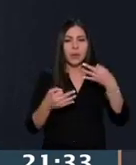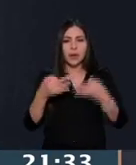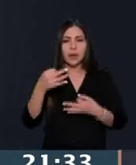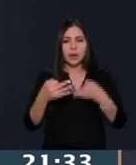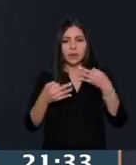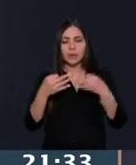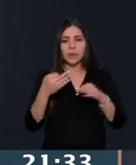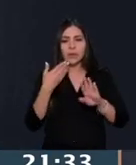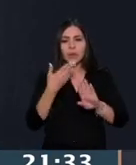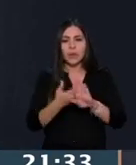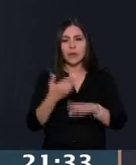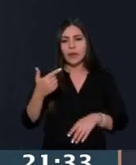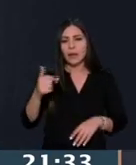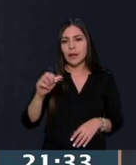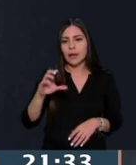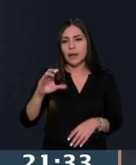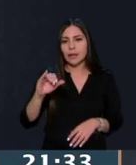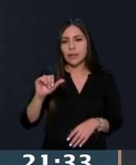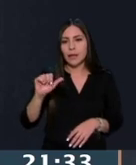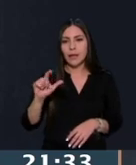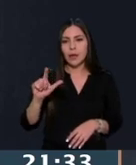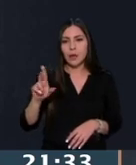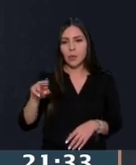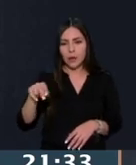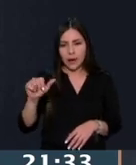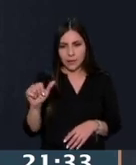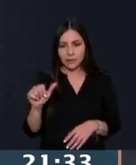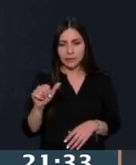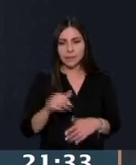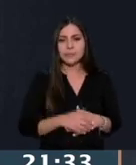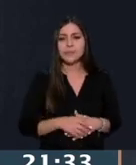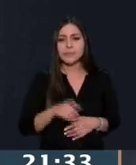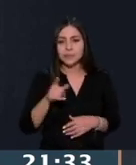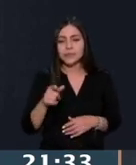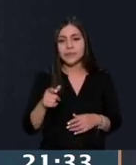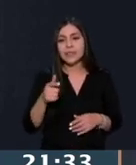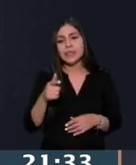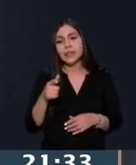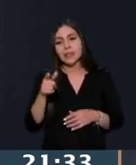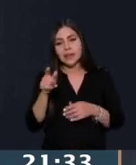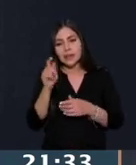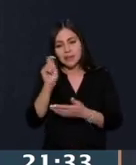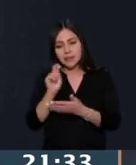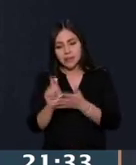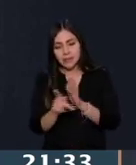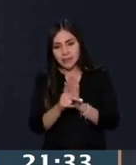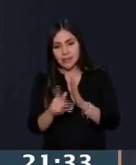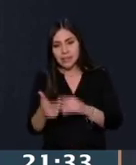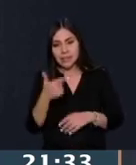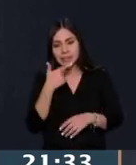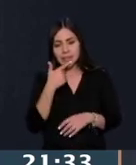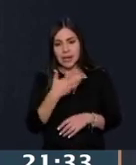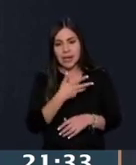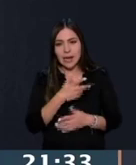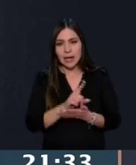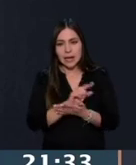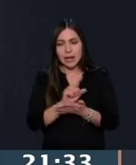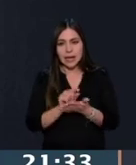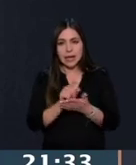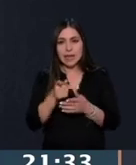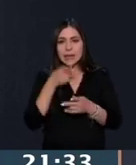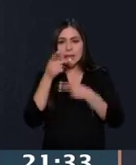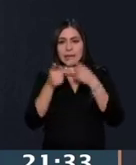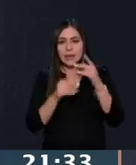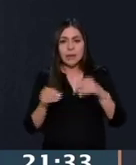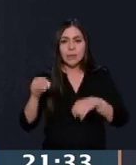García Luna. Y en la versión en inglés, ellos, por ahí tenemos el tweet, ellos agregan